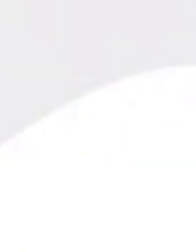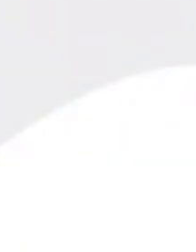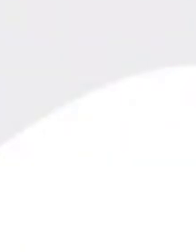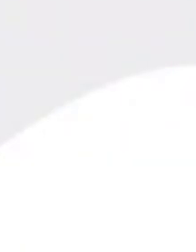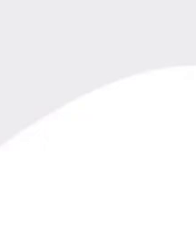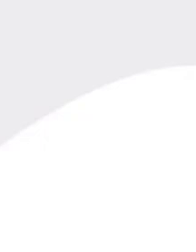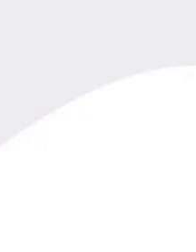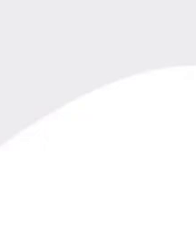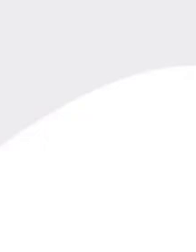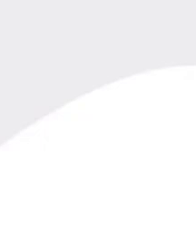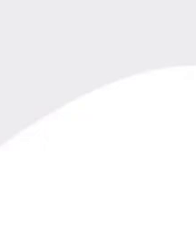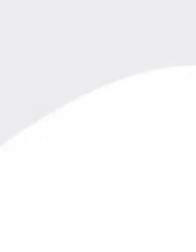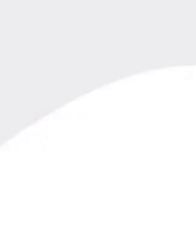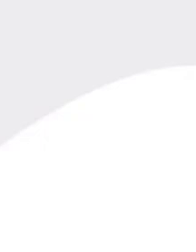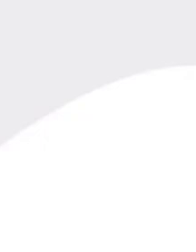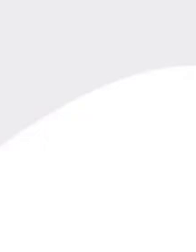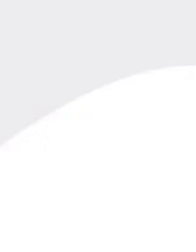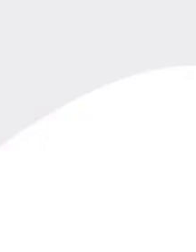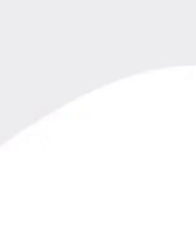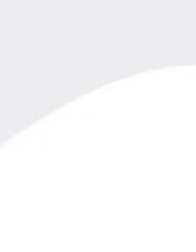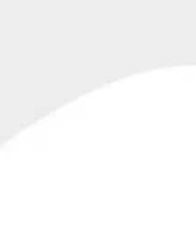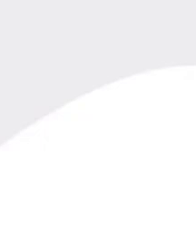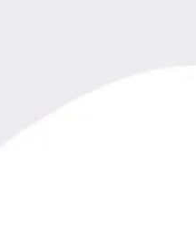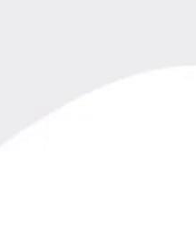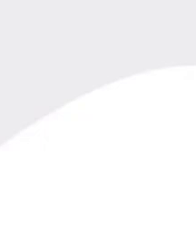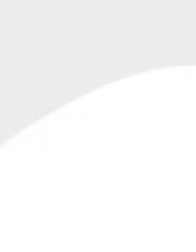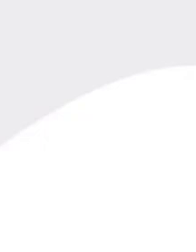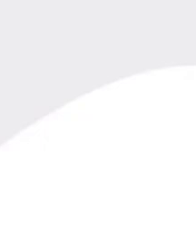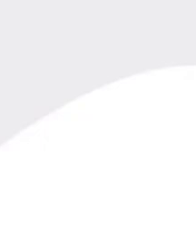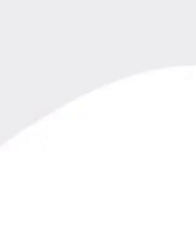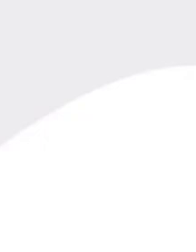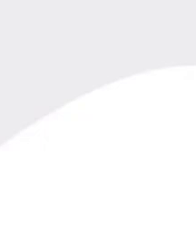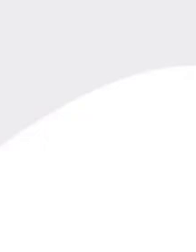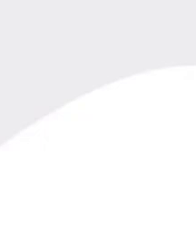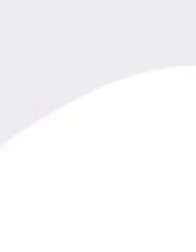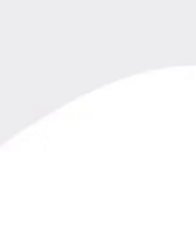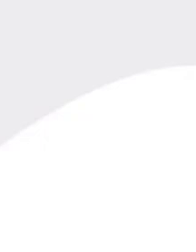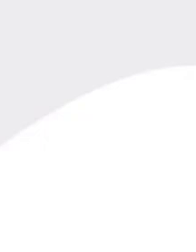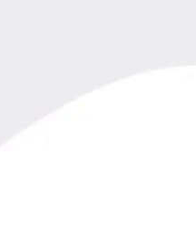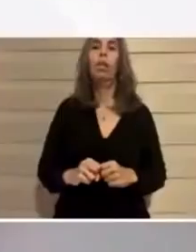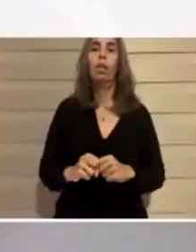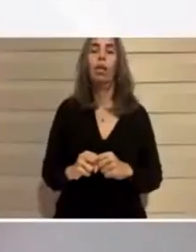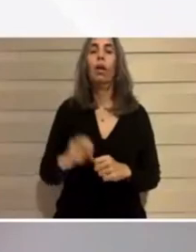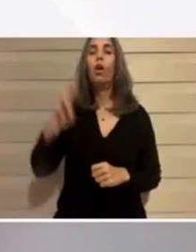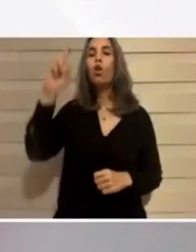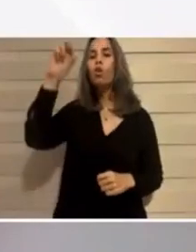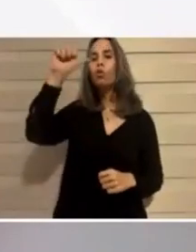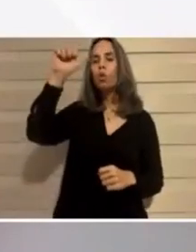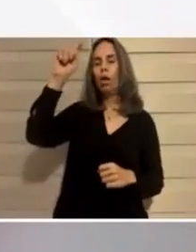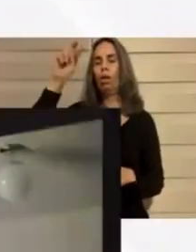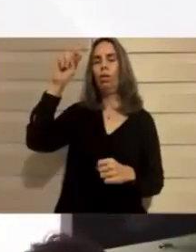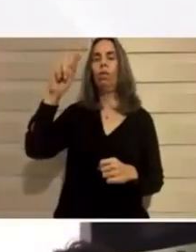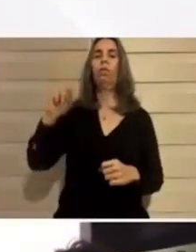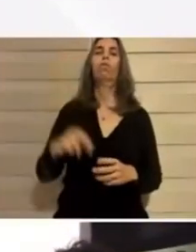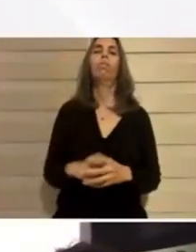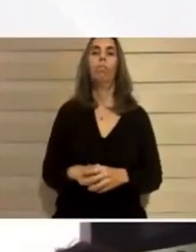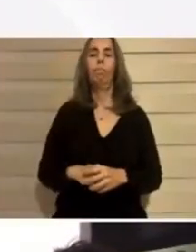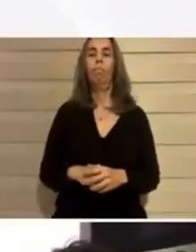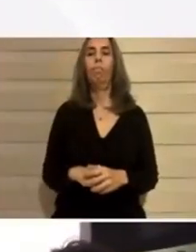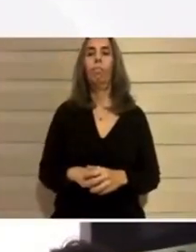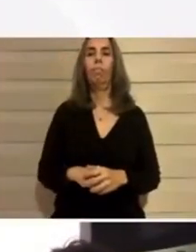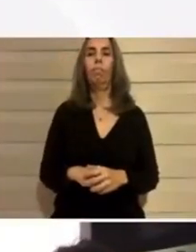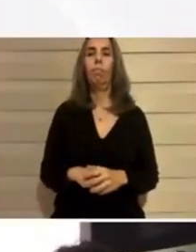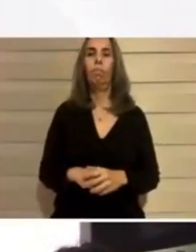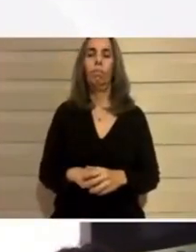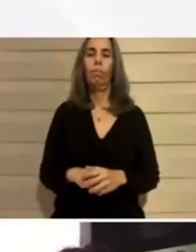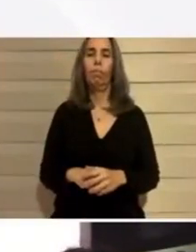Bastida, representante de la Escuela Secundaria Rosario Castellanos. Adelante.